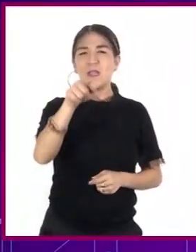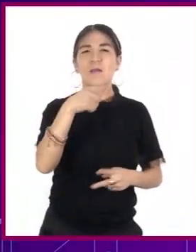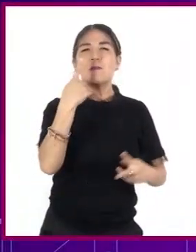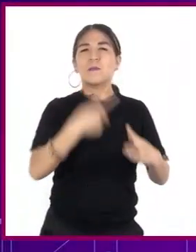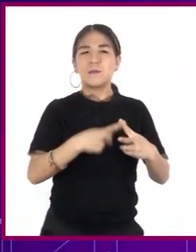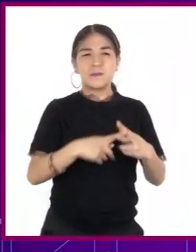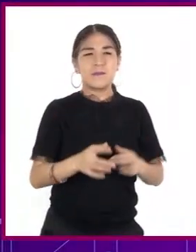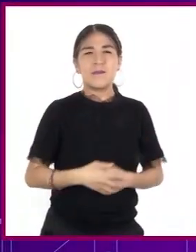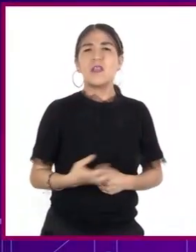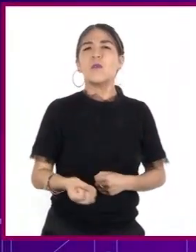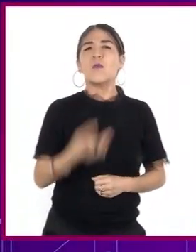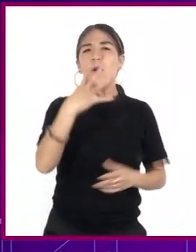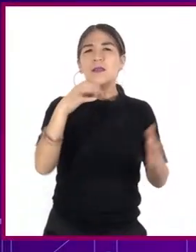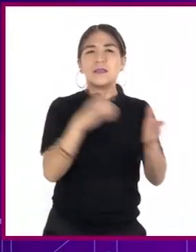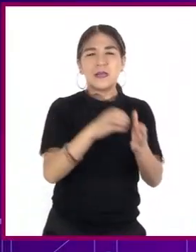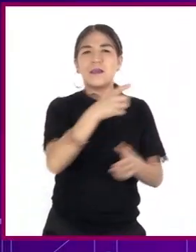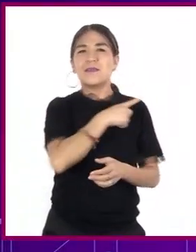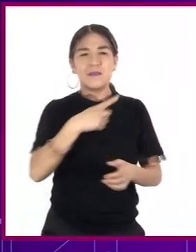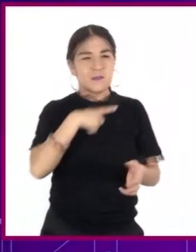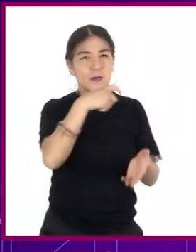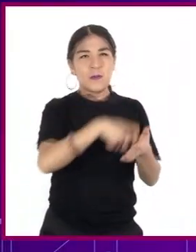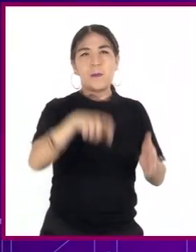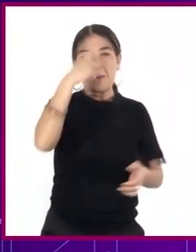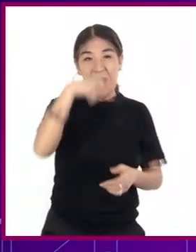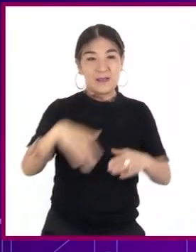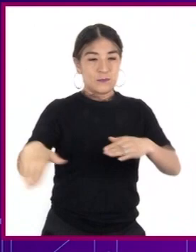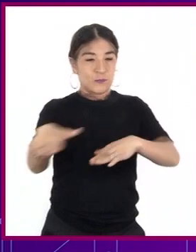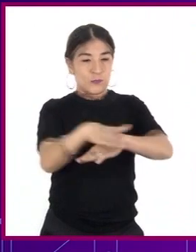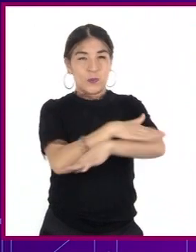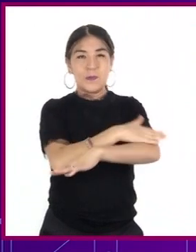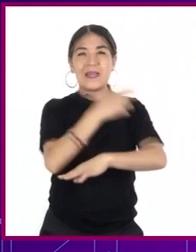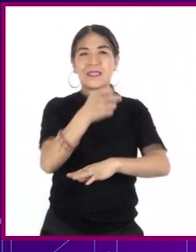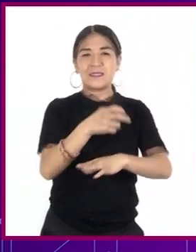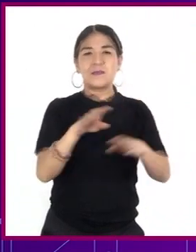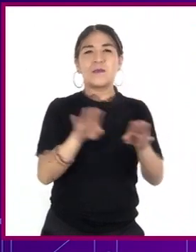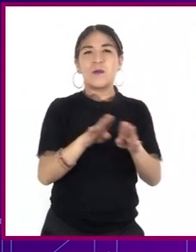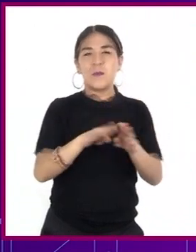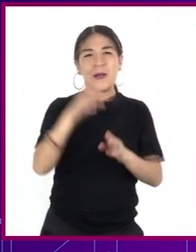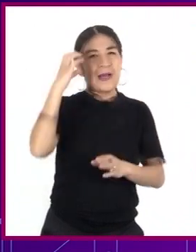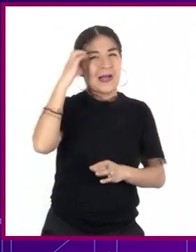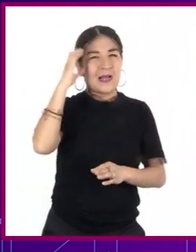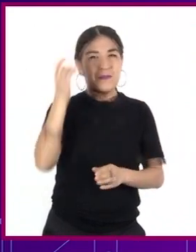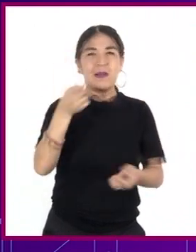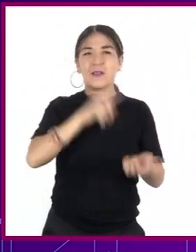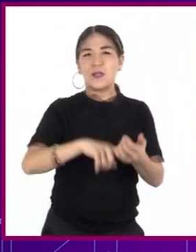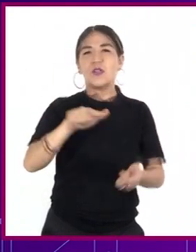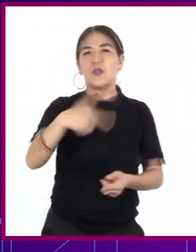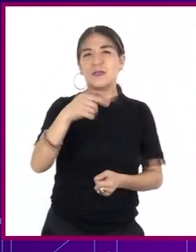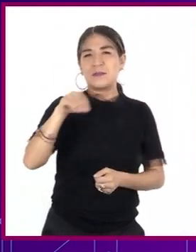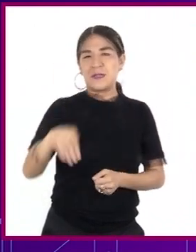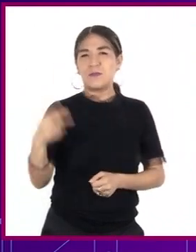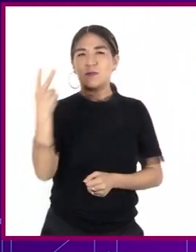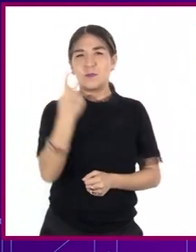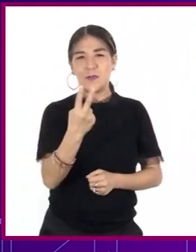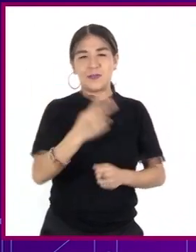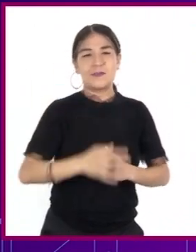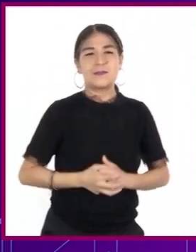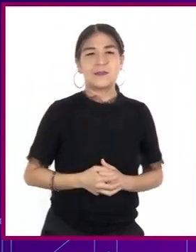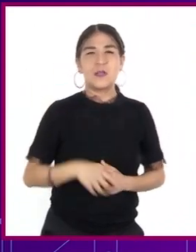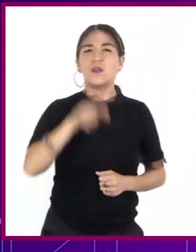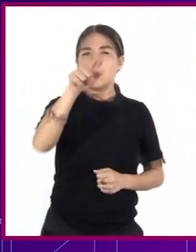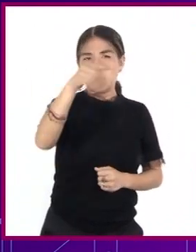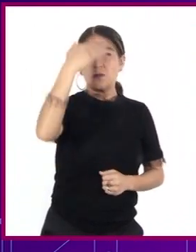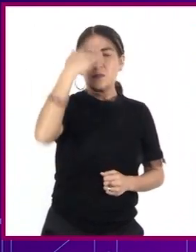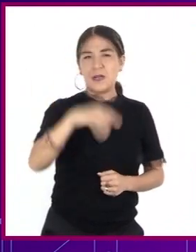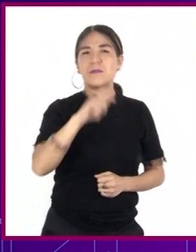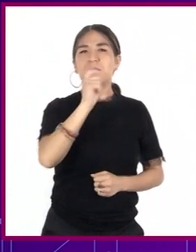calculemos cuántas cajas debemos comprar para cubrir el piso de una recámara de 12 metros cuadrados.